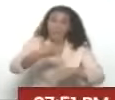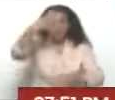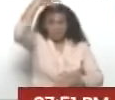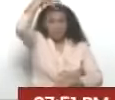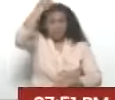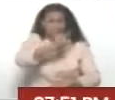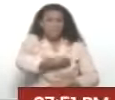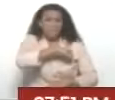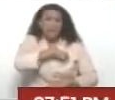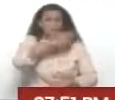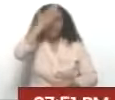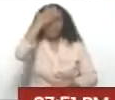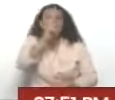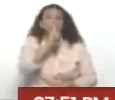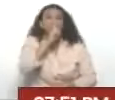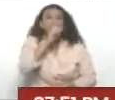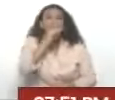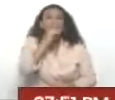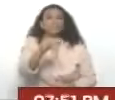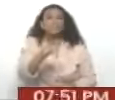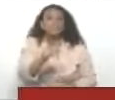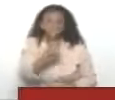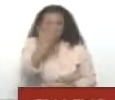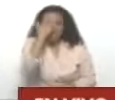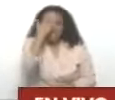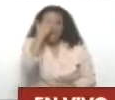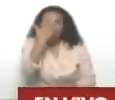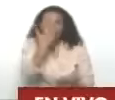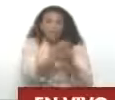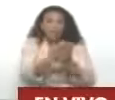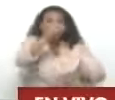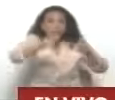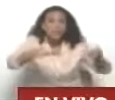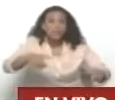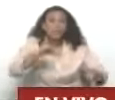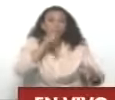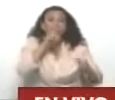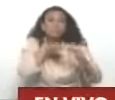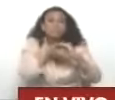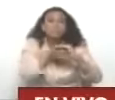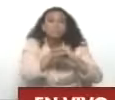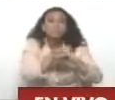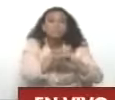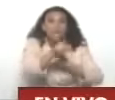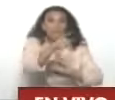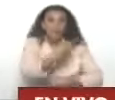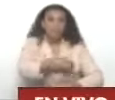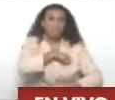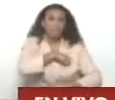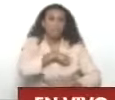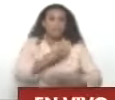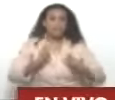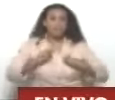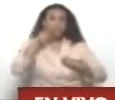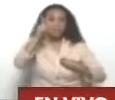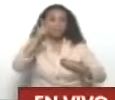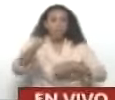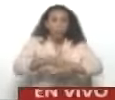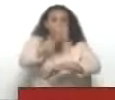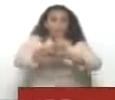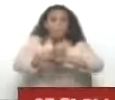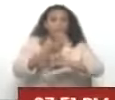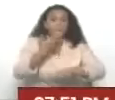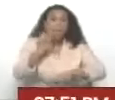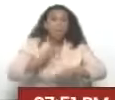España, guardan silencio cómplice frente a los asesinos de Orlando Figuera, allá en España. Un